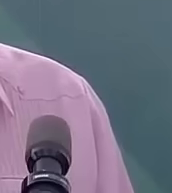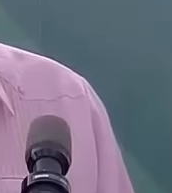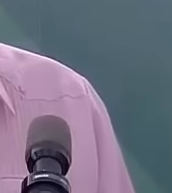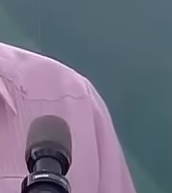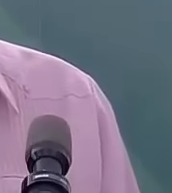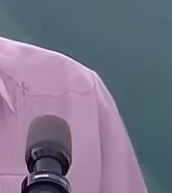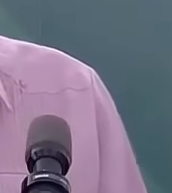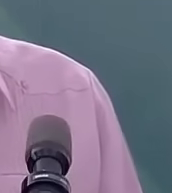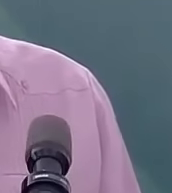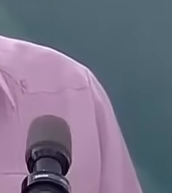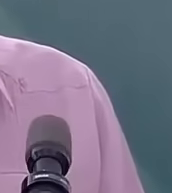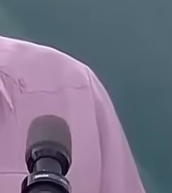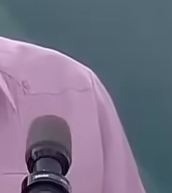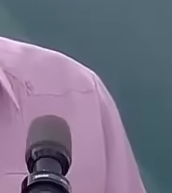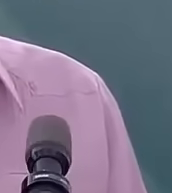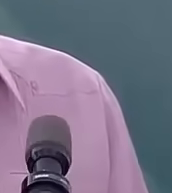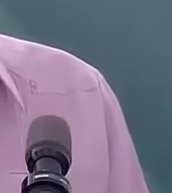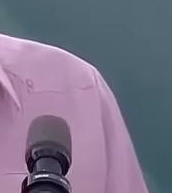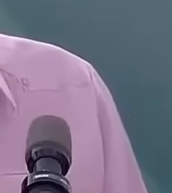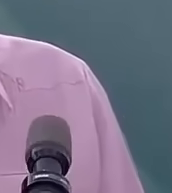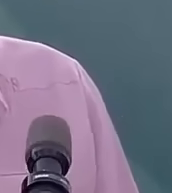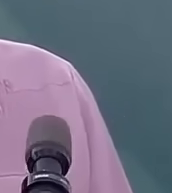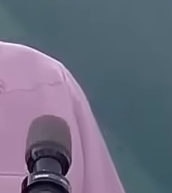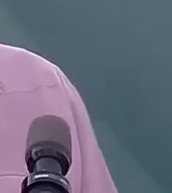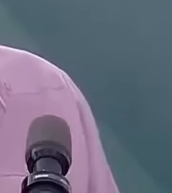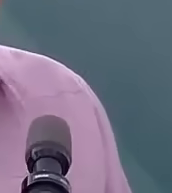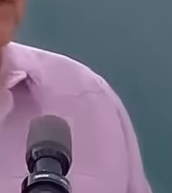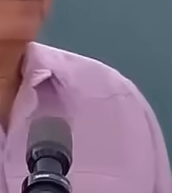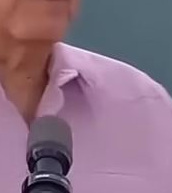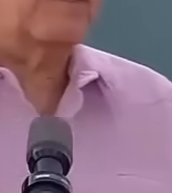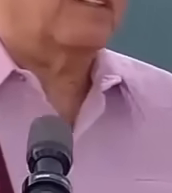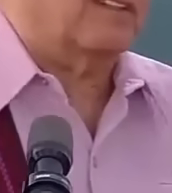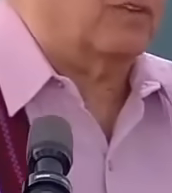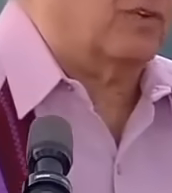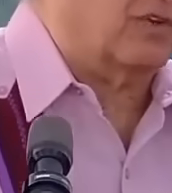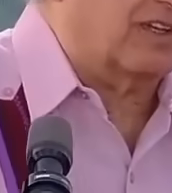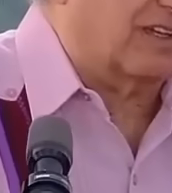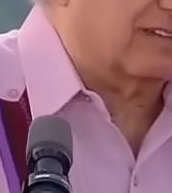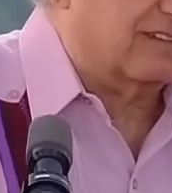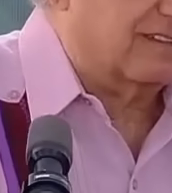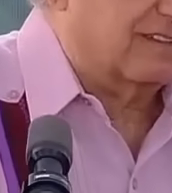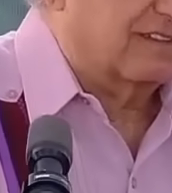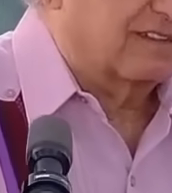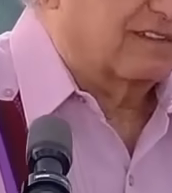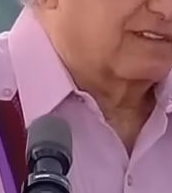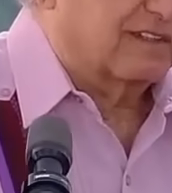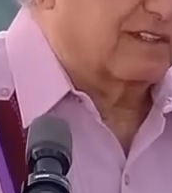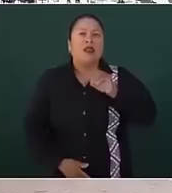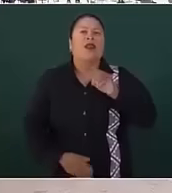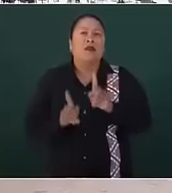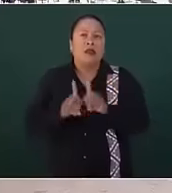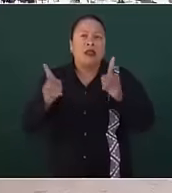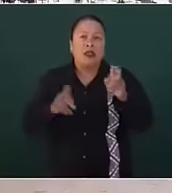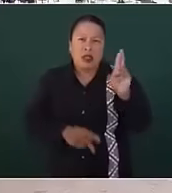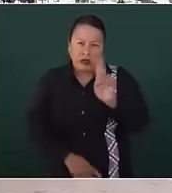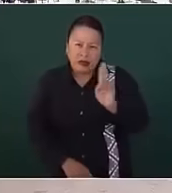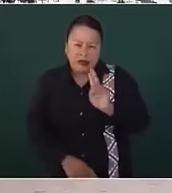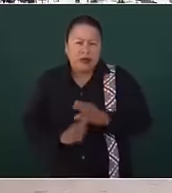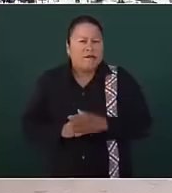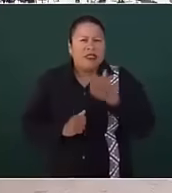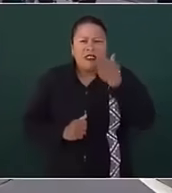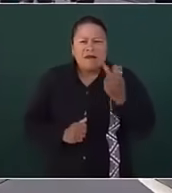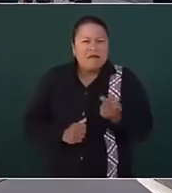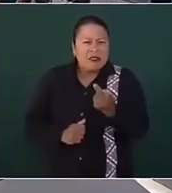el de Felipe Calderón, cuyo secretario de Seguridad Genaro García Luna se vinculó con la delincuencia organizada. Preguntarle